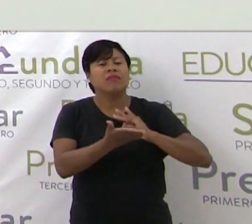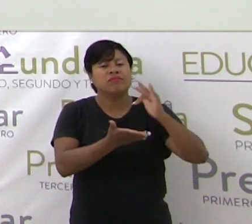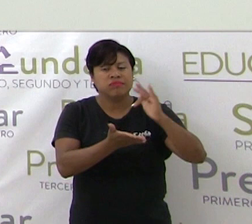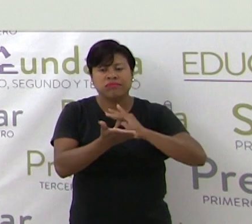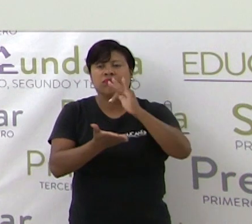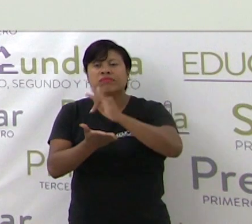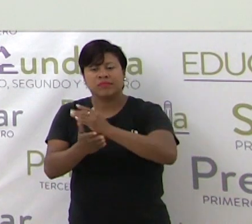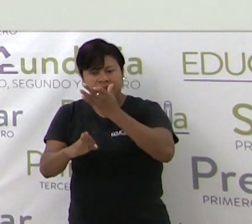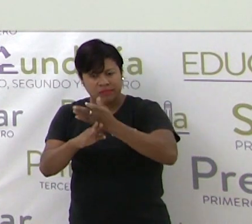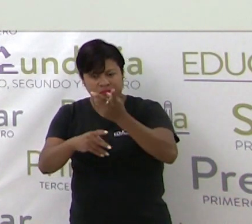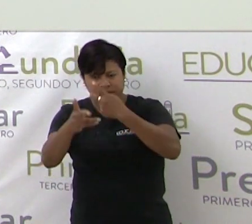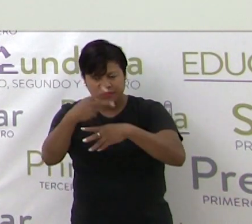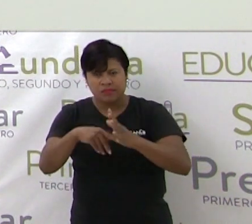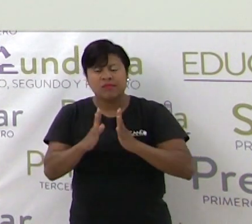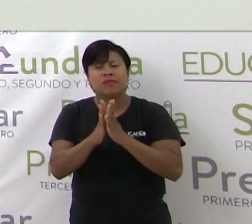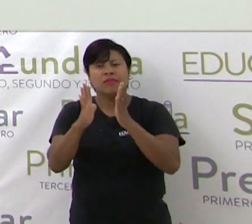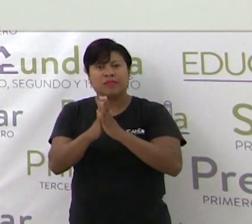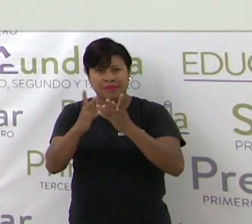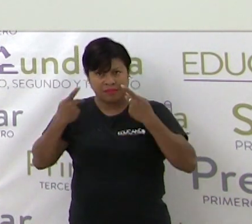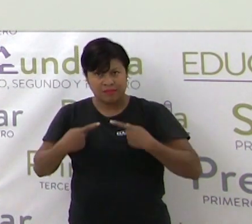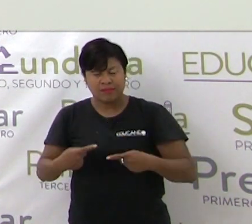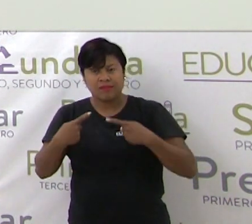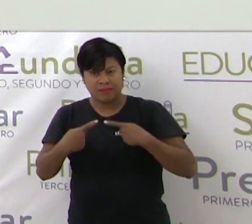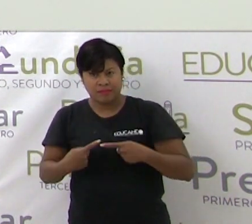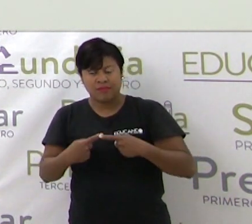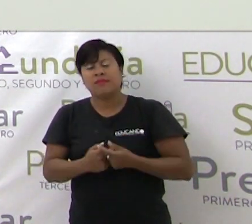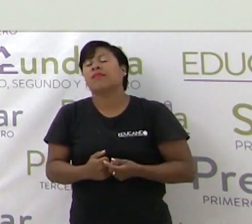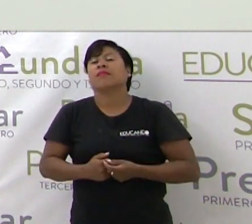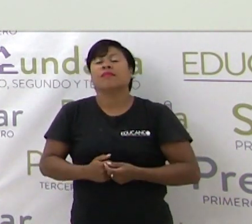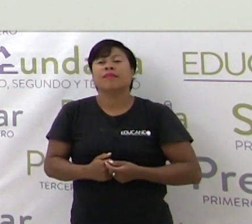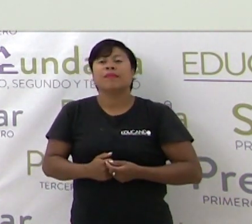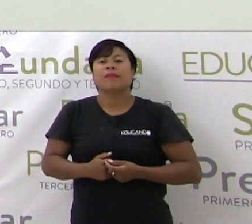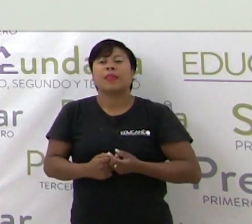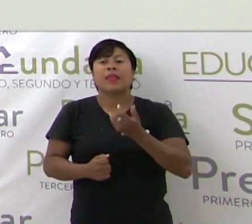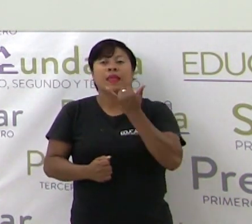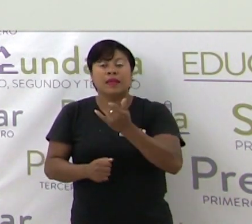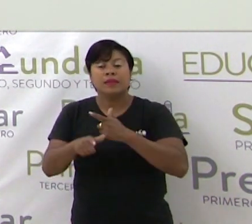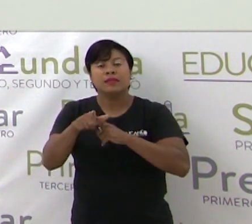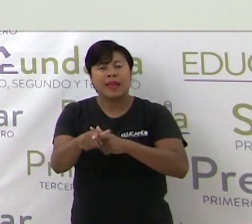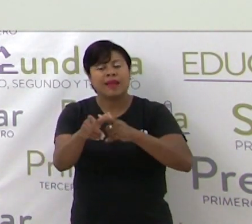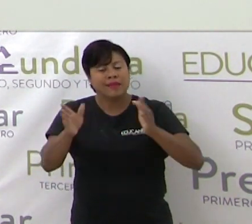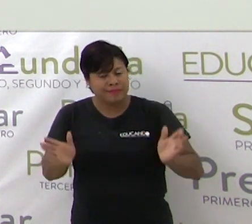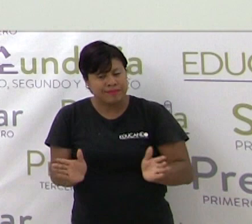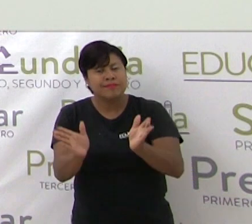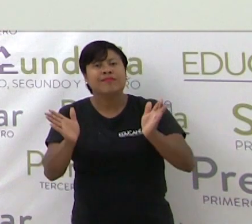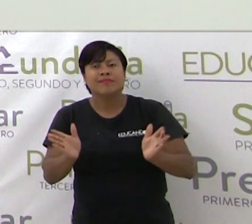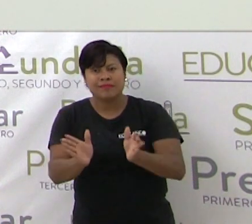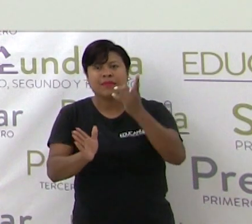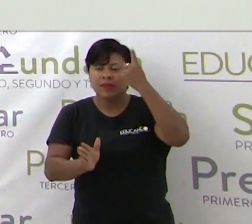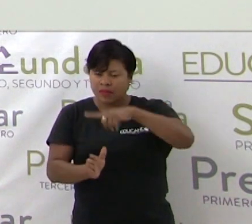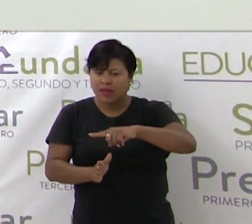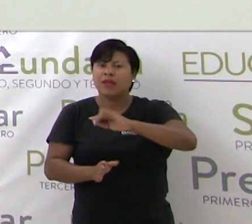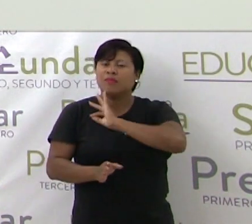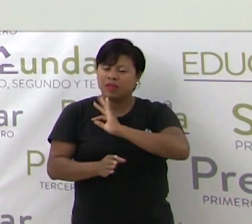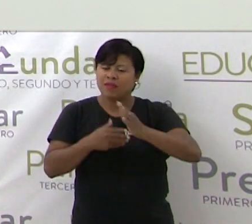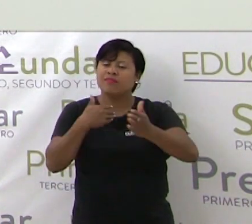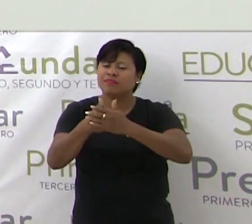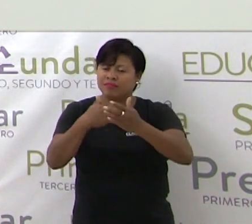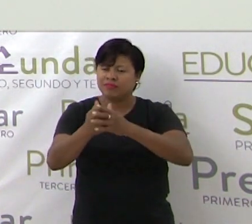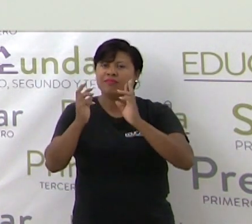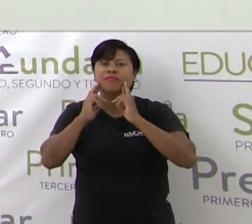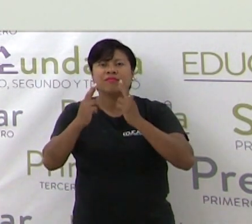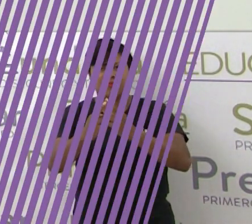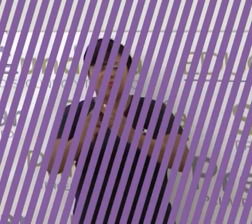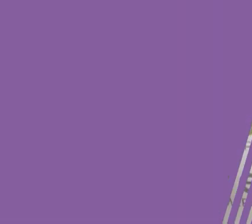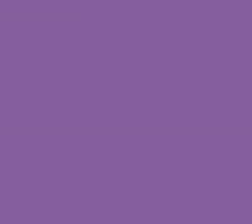la presencia de todos los que estuvieron en esa tertulia y seguirlos motivando para reunirnos en las